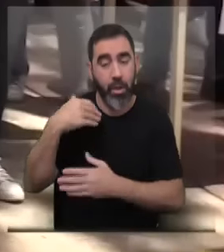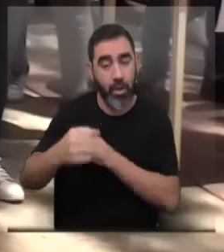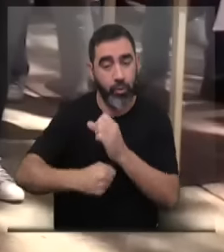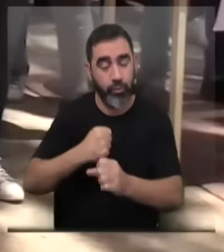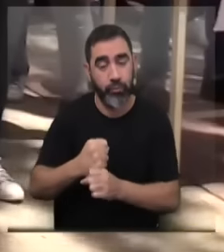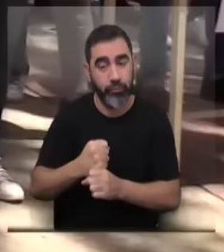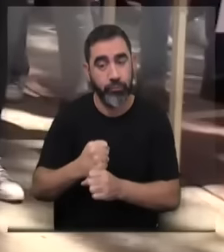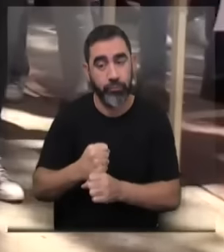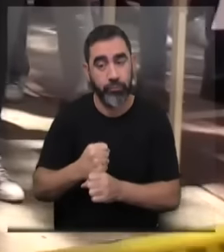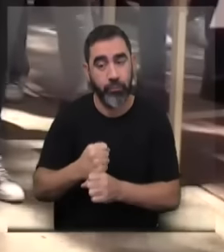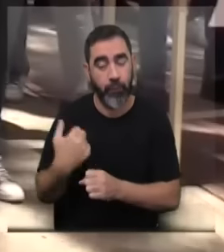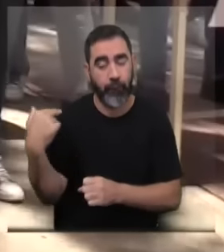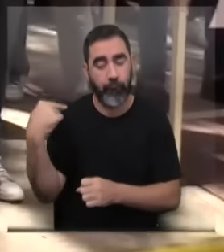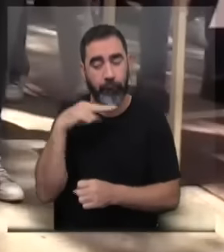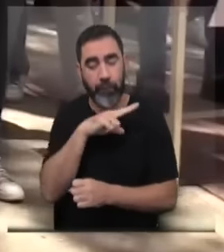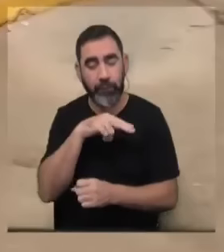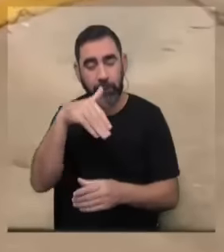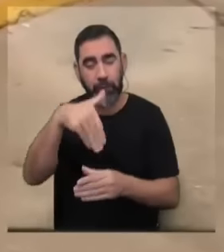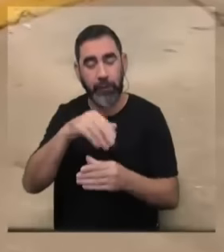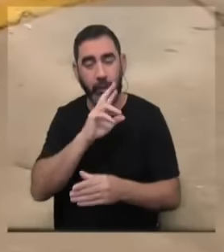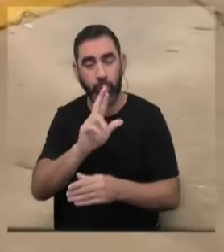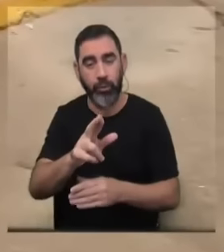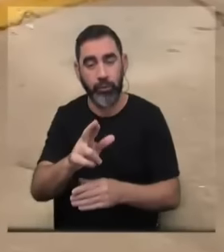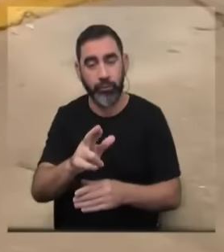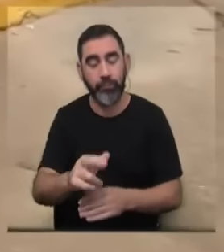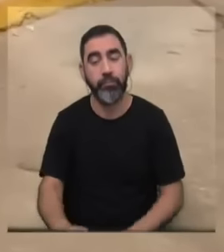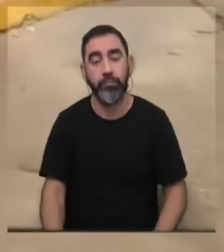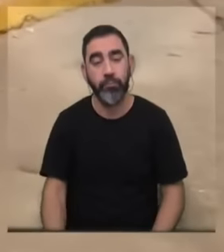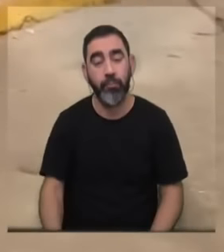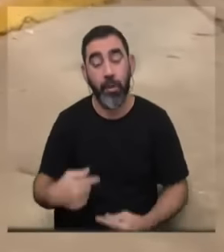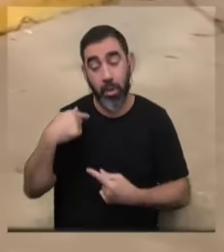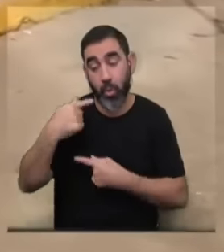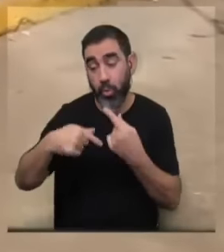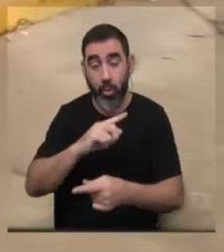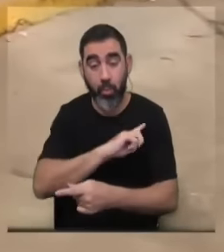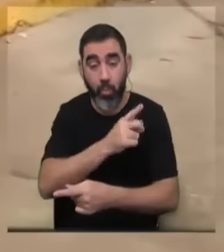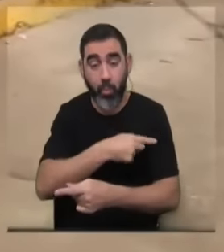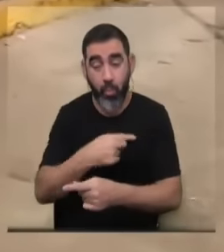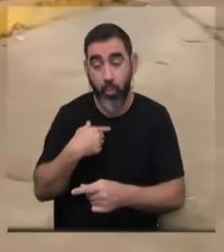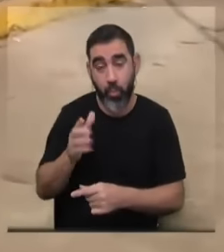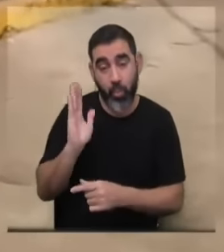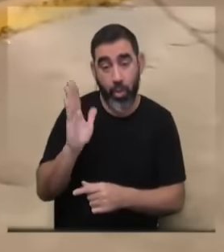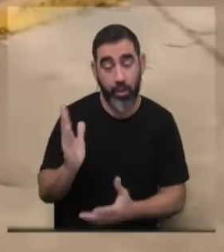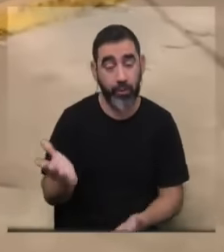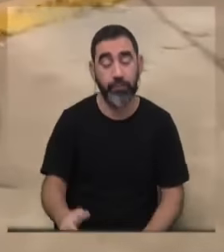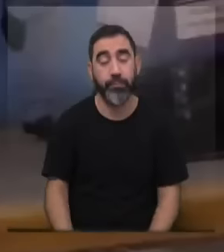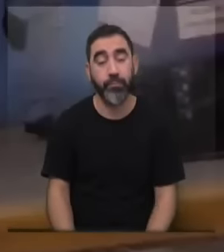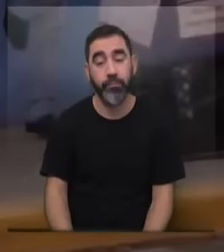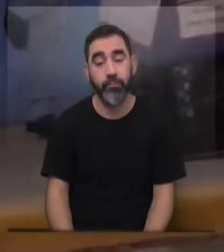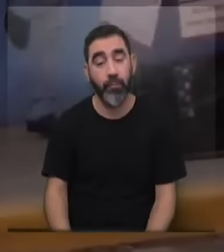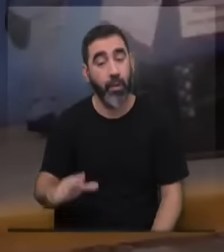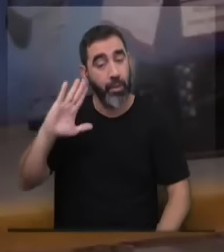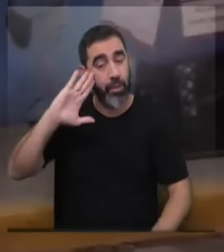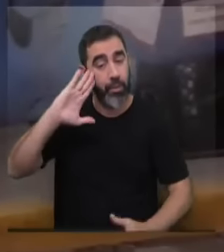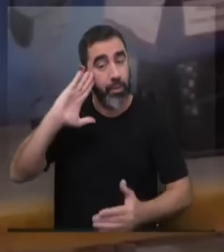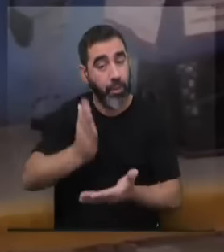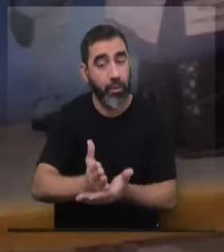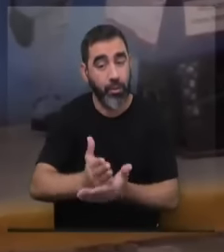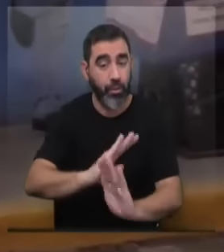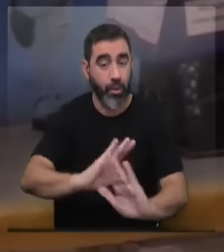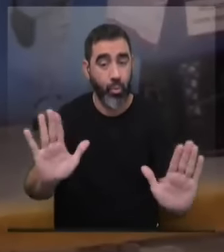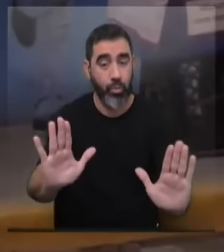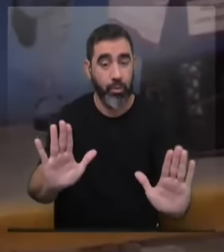y que falsea el resultado a los efectos de permanecer en en el poder es es una dictadura